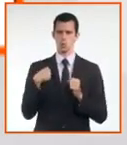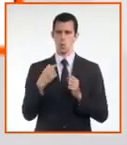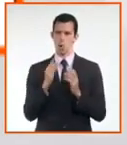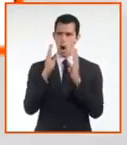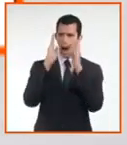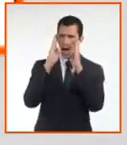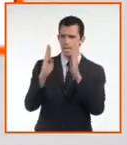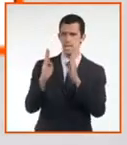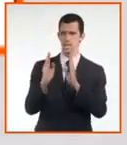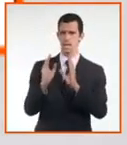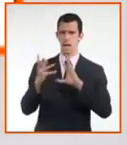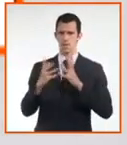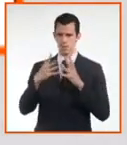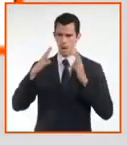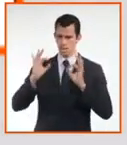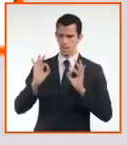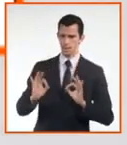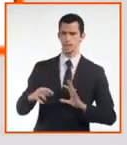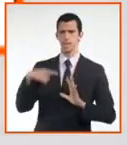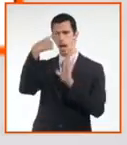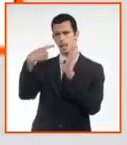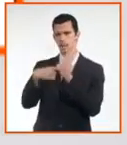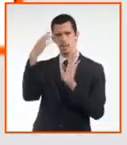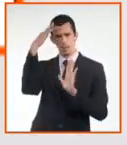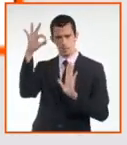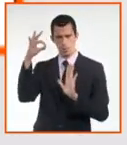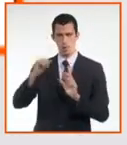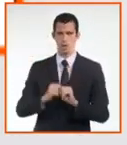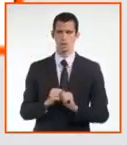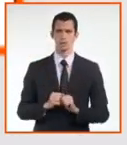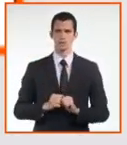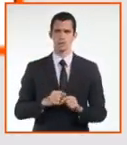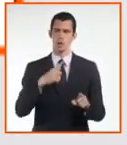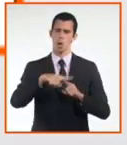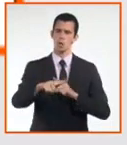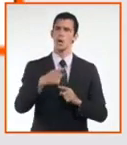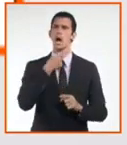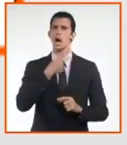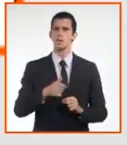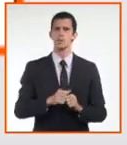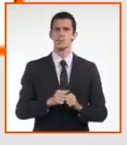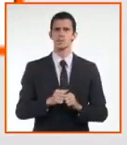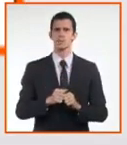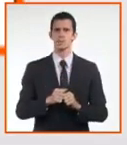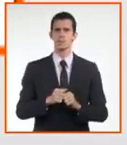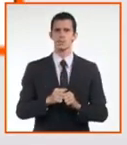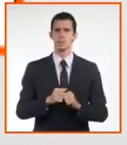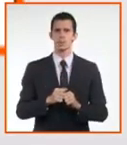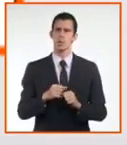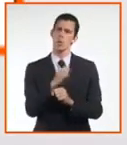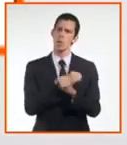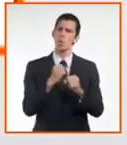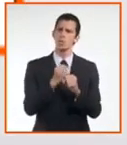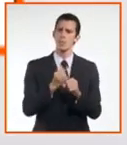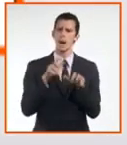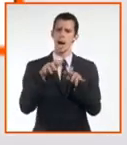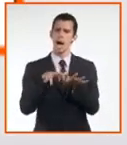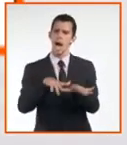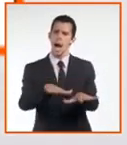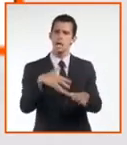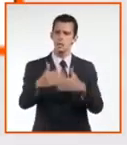un medicamento muy usado también en las terapias del cáncer infantil un inmunosupresor y es un potente antiinflamatorio